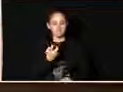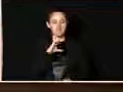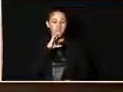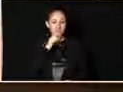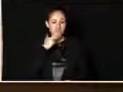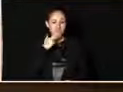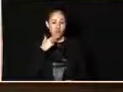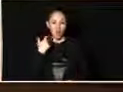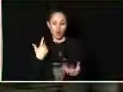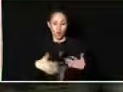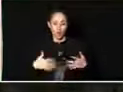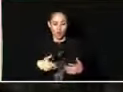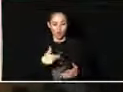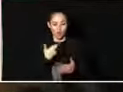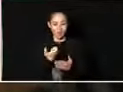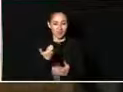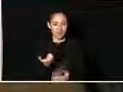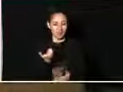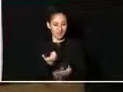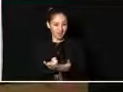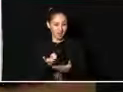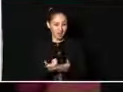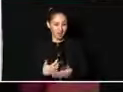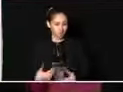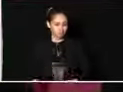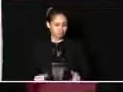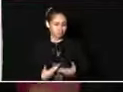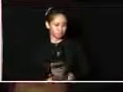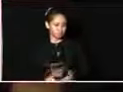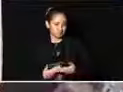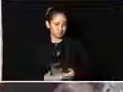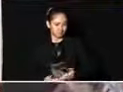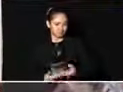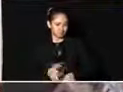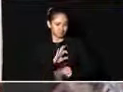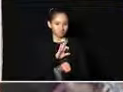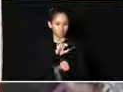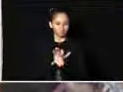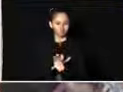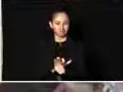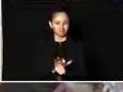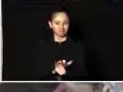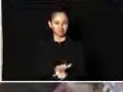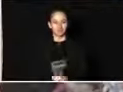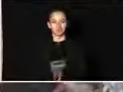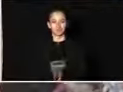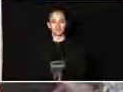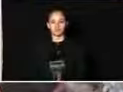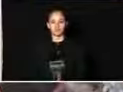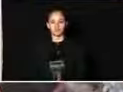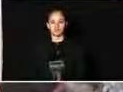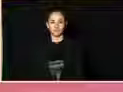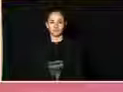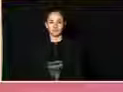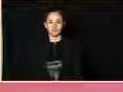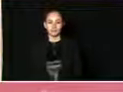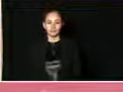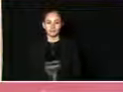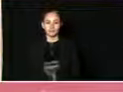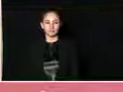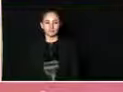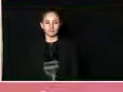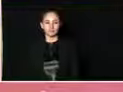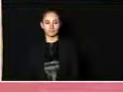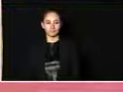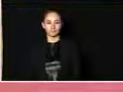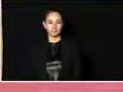de Chihuahua. Se integraron 2 nuevos clústeres de empresas globales emergentes y manufacturas